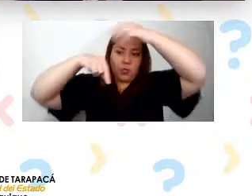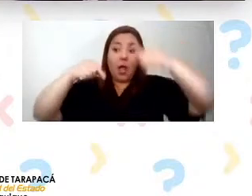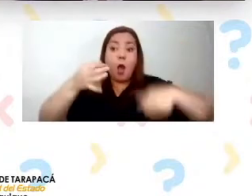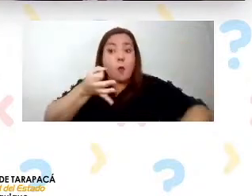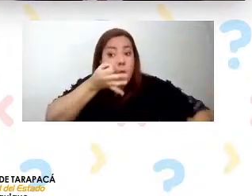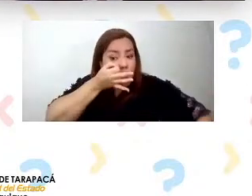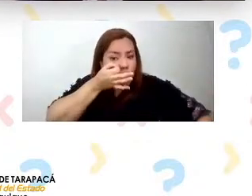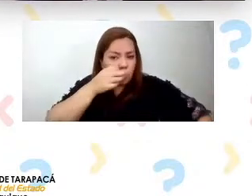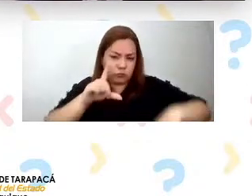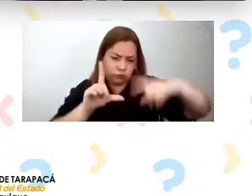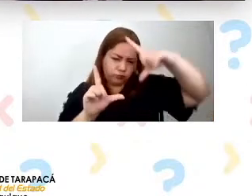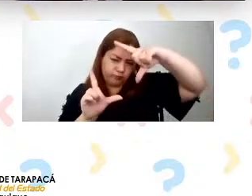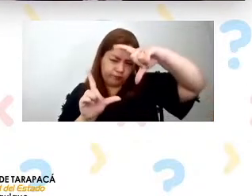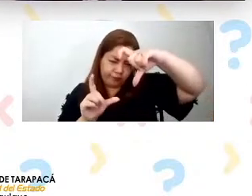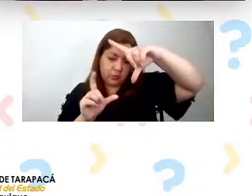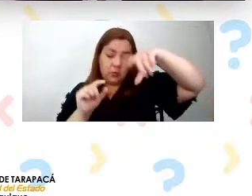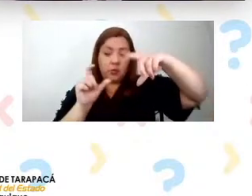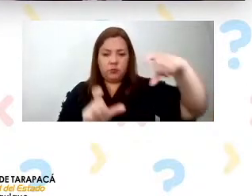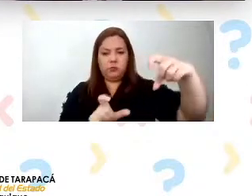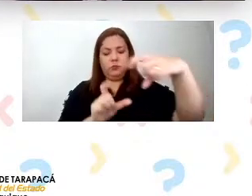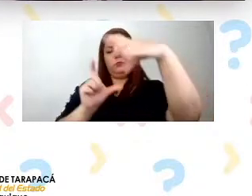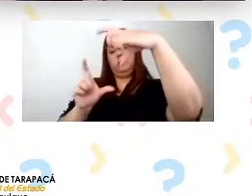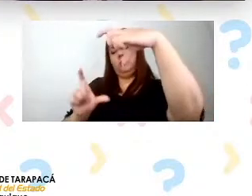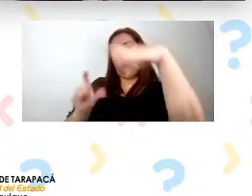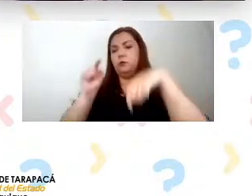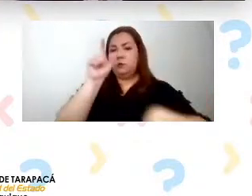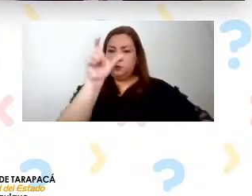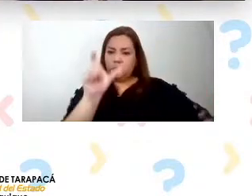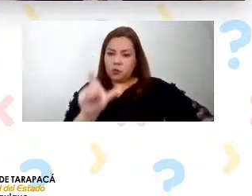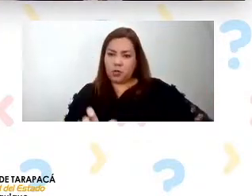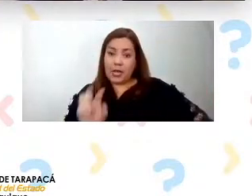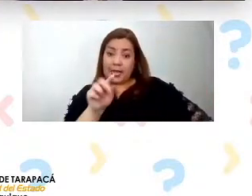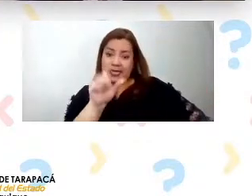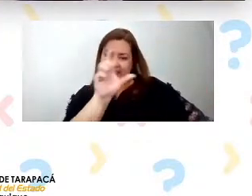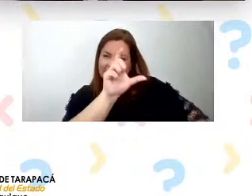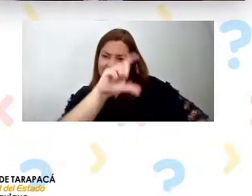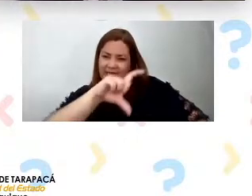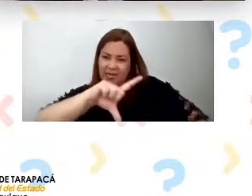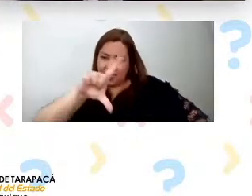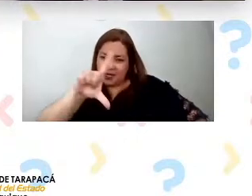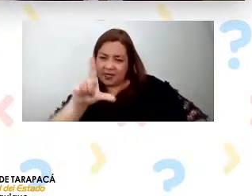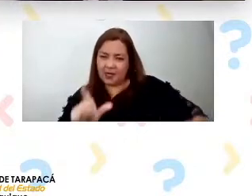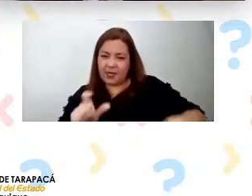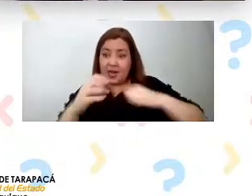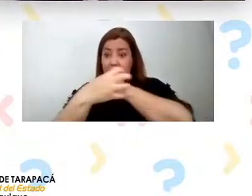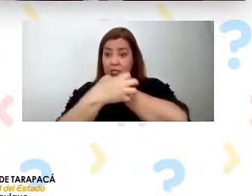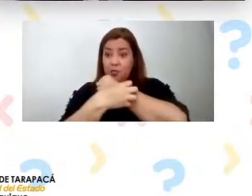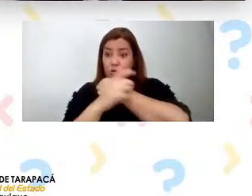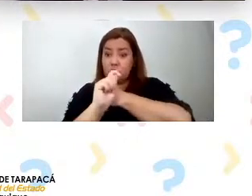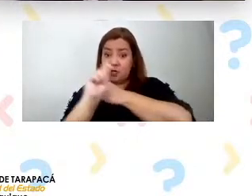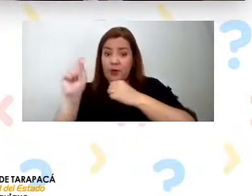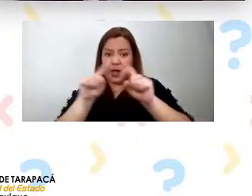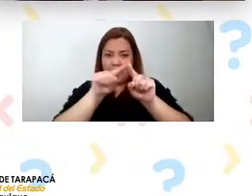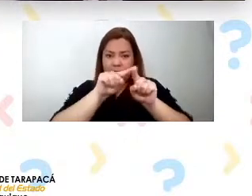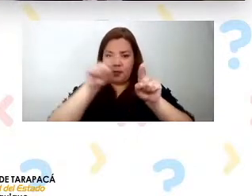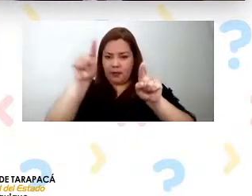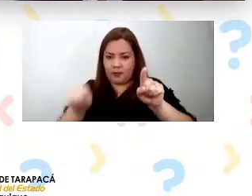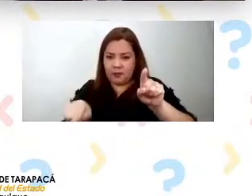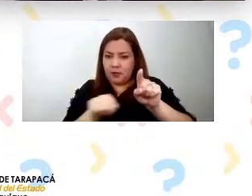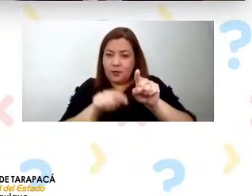es cierto?, que esta es la región de Tarapacá, está delimitada,